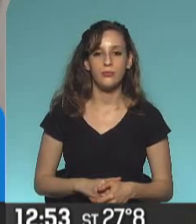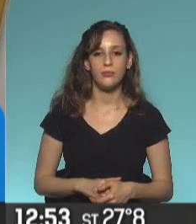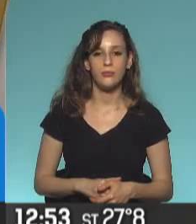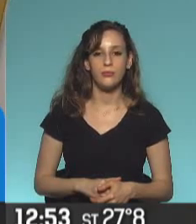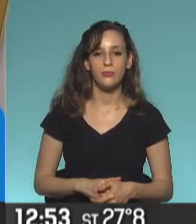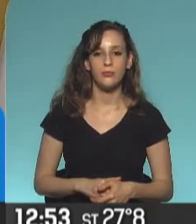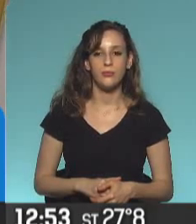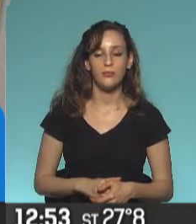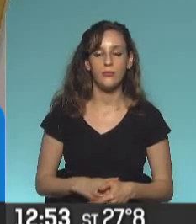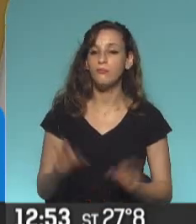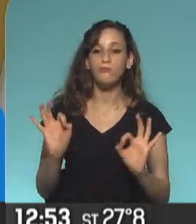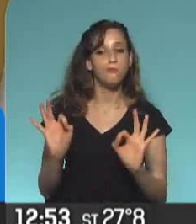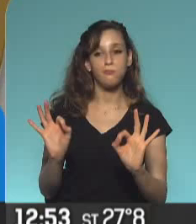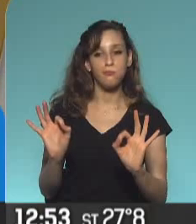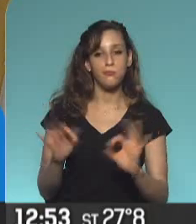Listo.